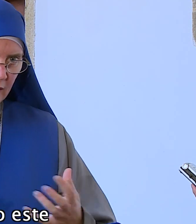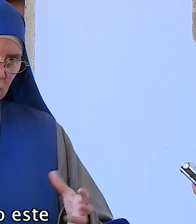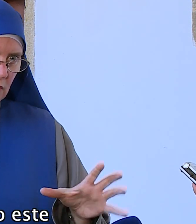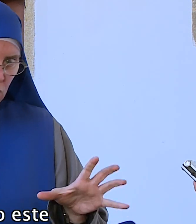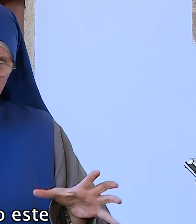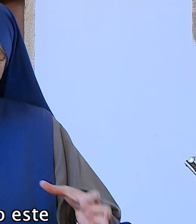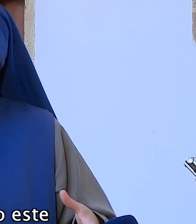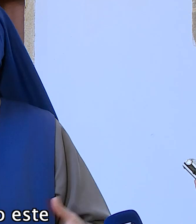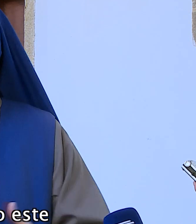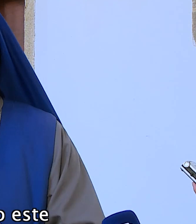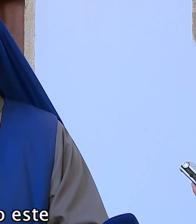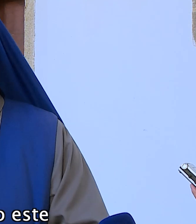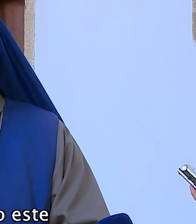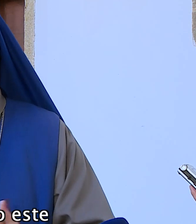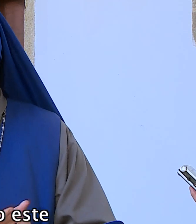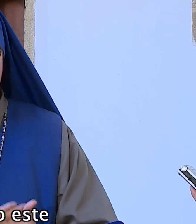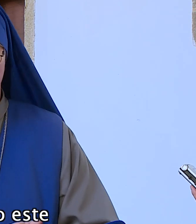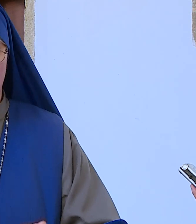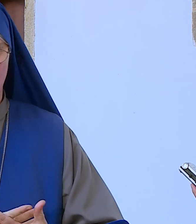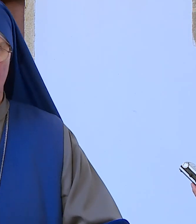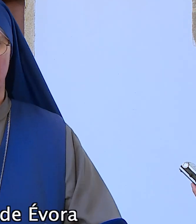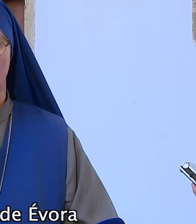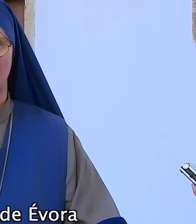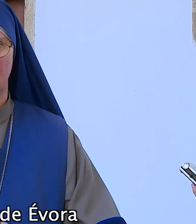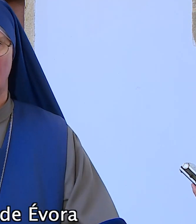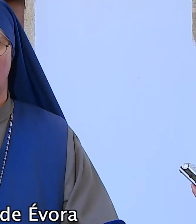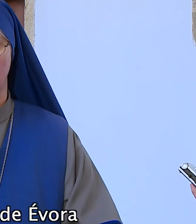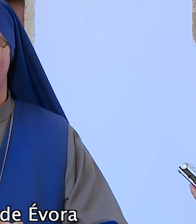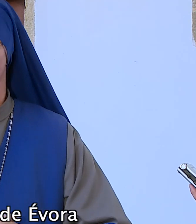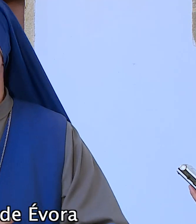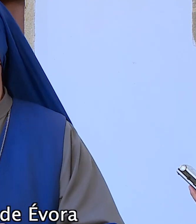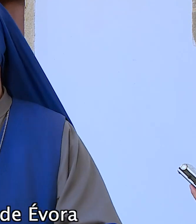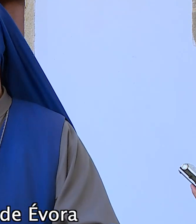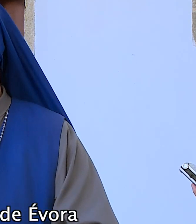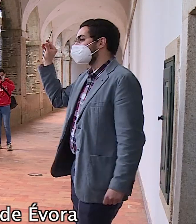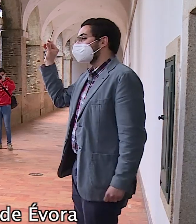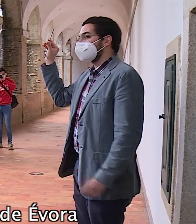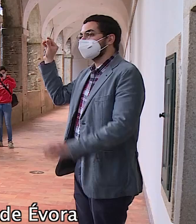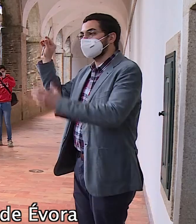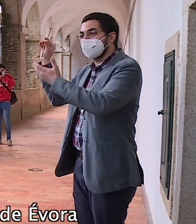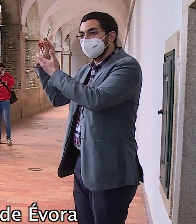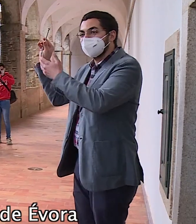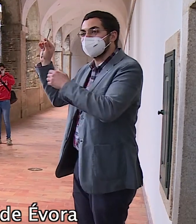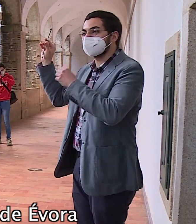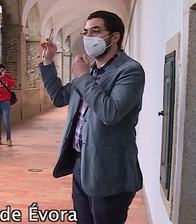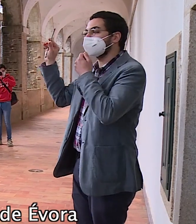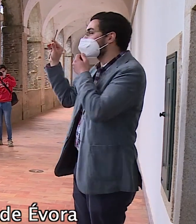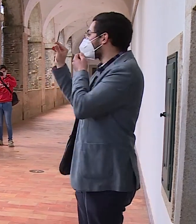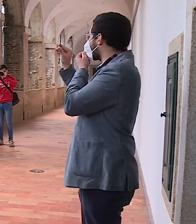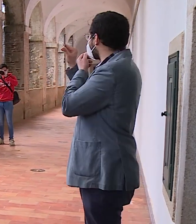especialmente en el lugar donde estamos. Entonces nosotros rezamos muy especial para la diócesis de Évora, para todos ustedes